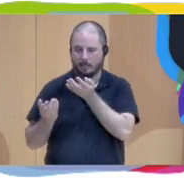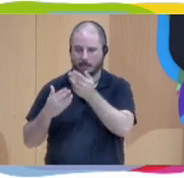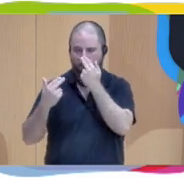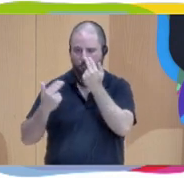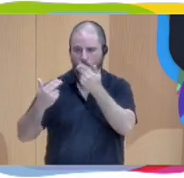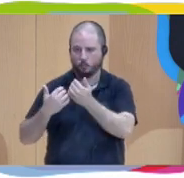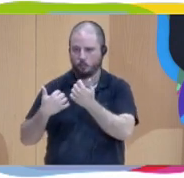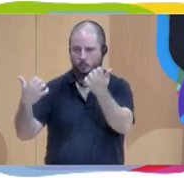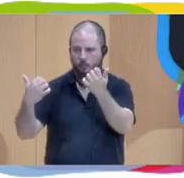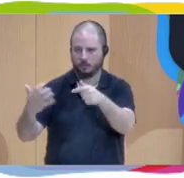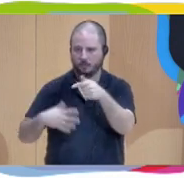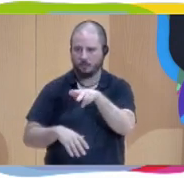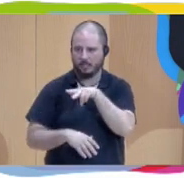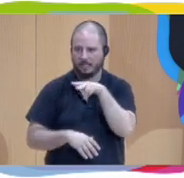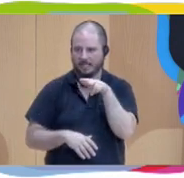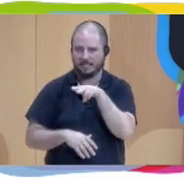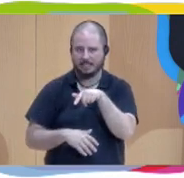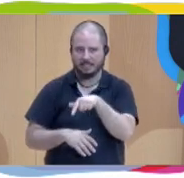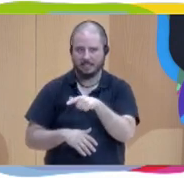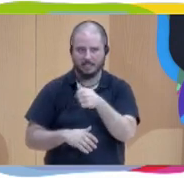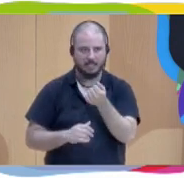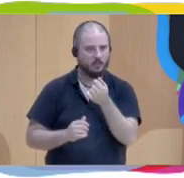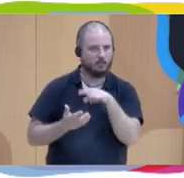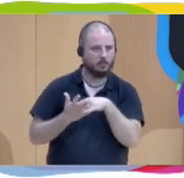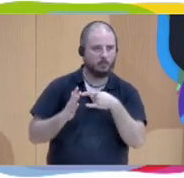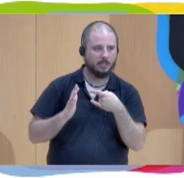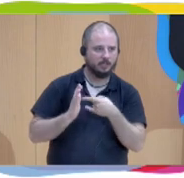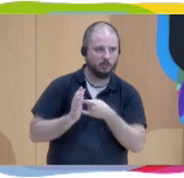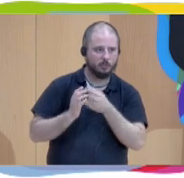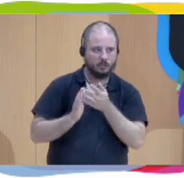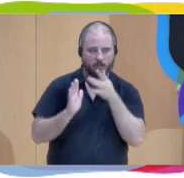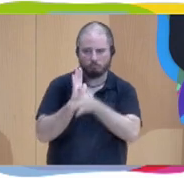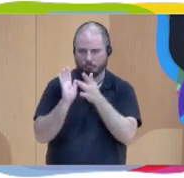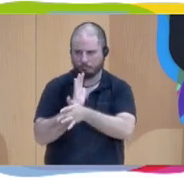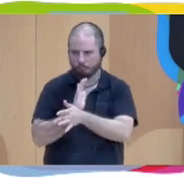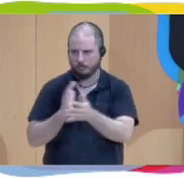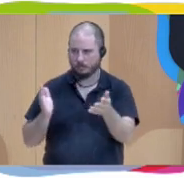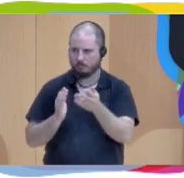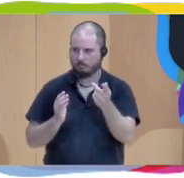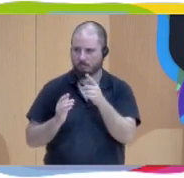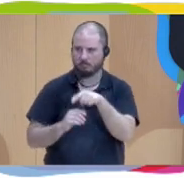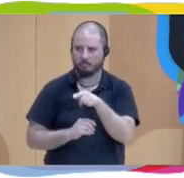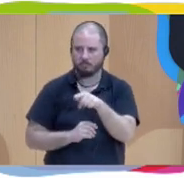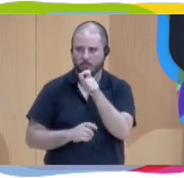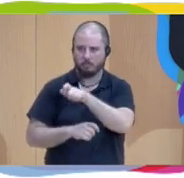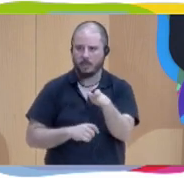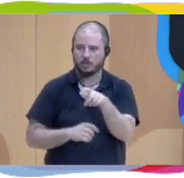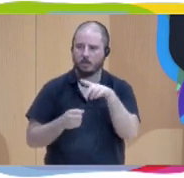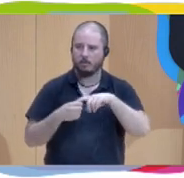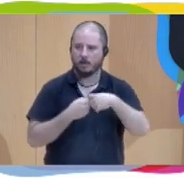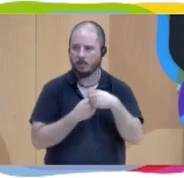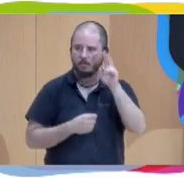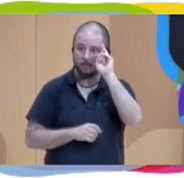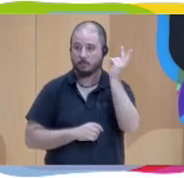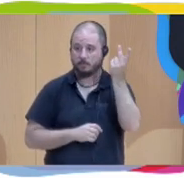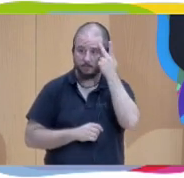generalmente hablábamos en castellano, esta nueva metodología y cómo se habéis notado un cambio en la percepción de las personas que han participado, con las que